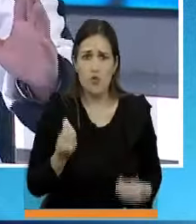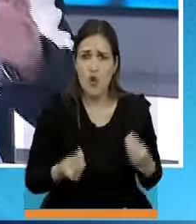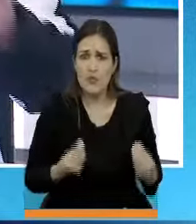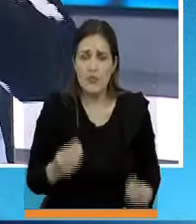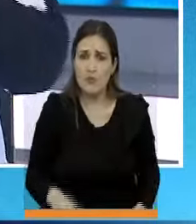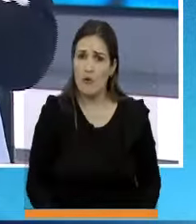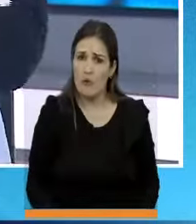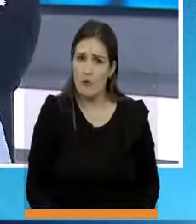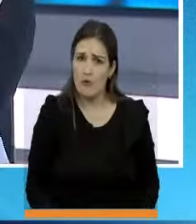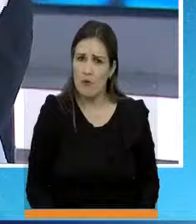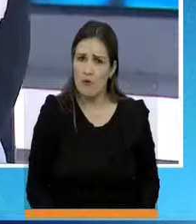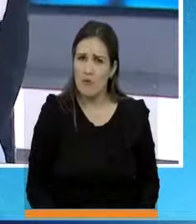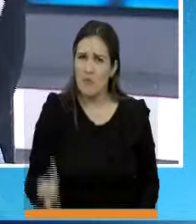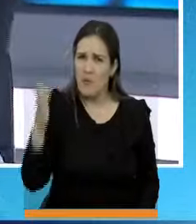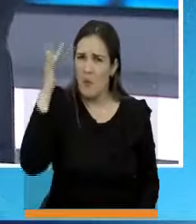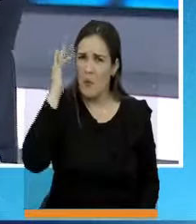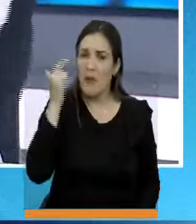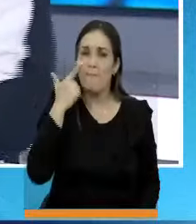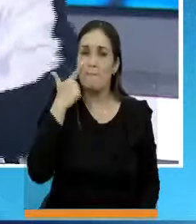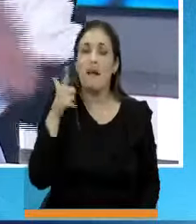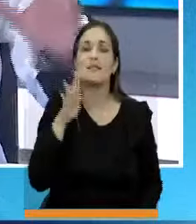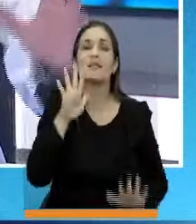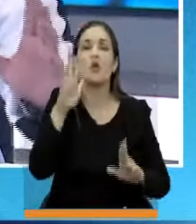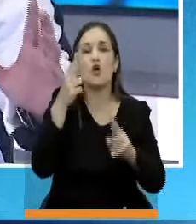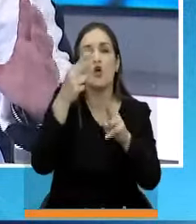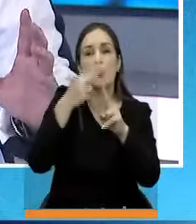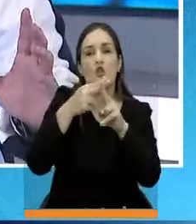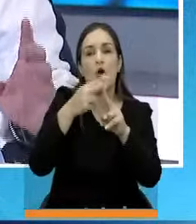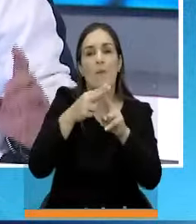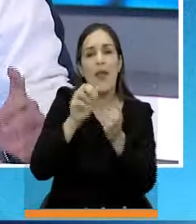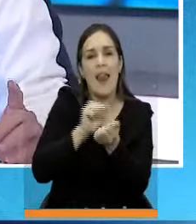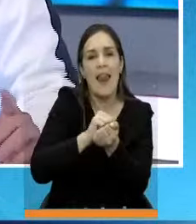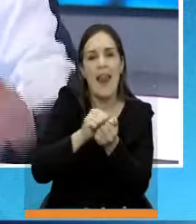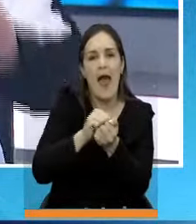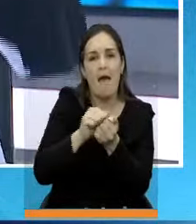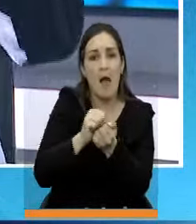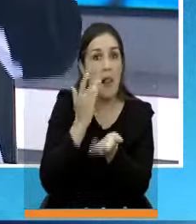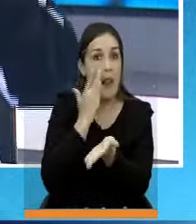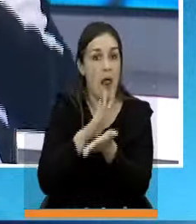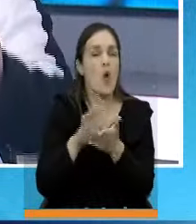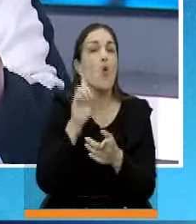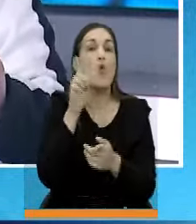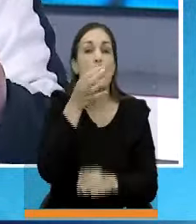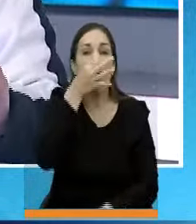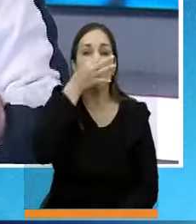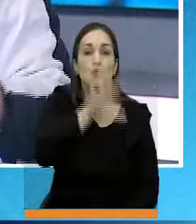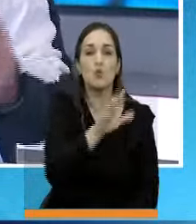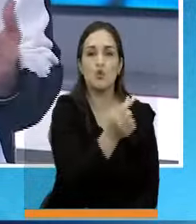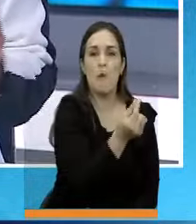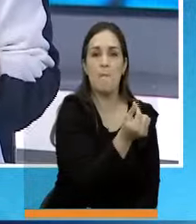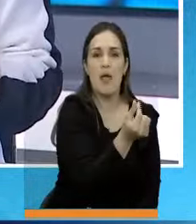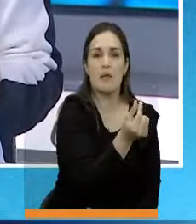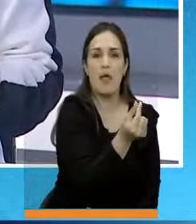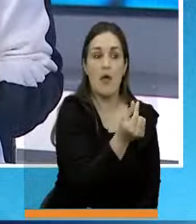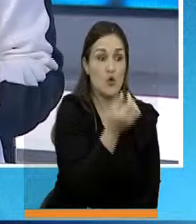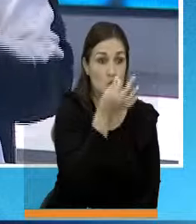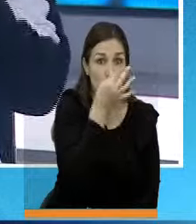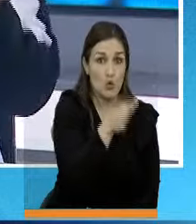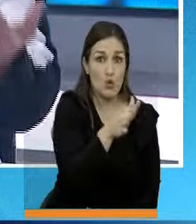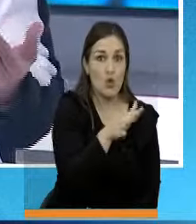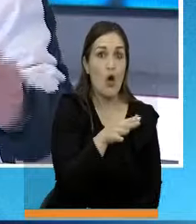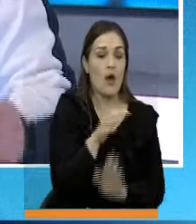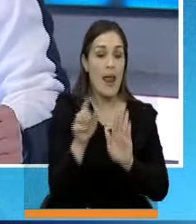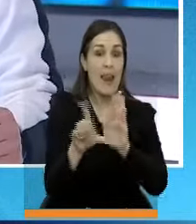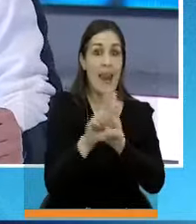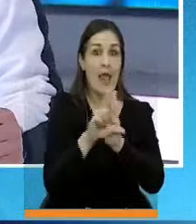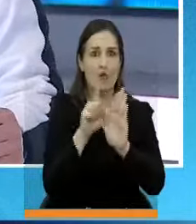lado podría ser un lavado de activos, ¿cómo lavaban esos 11 millones de dólares? Pero por otro lado era que